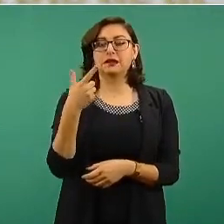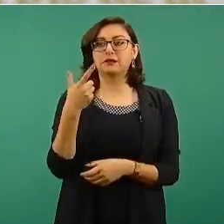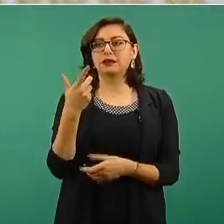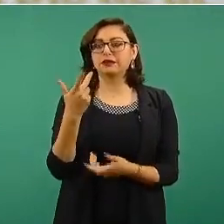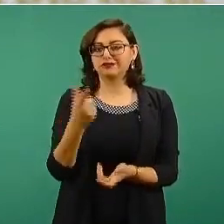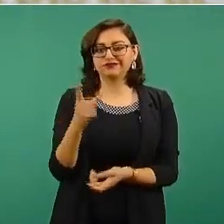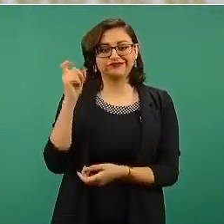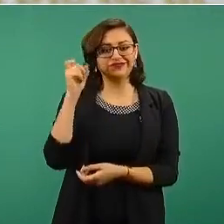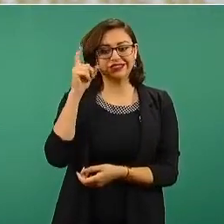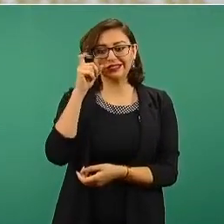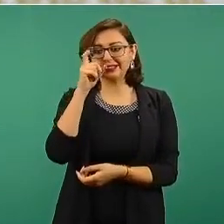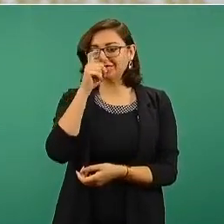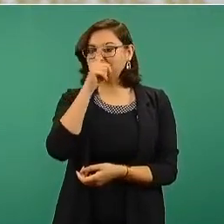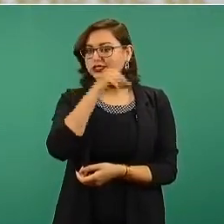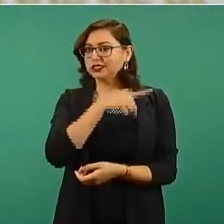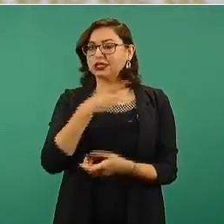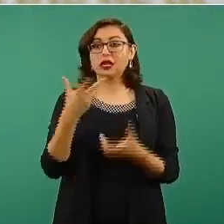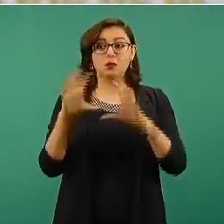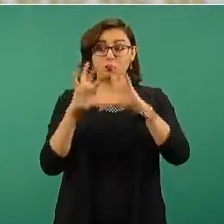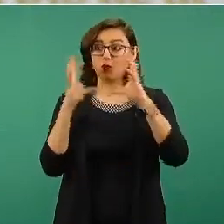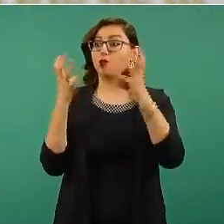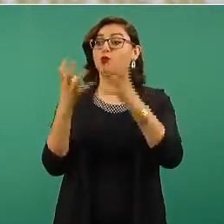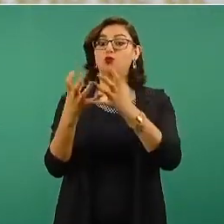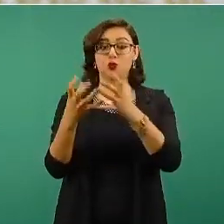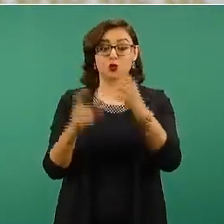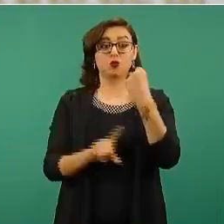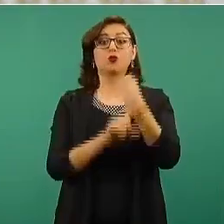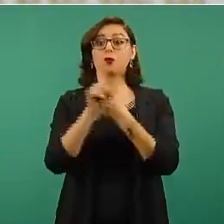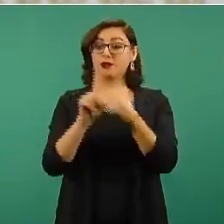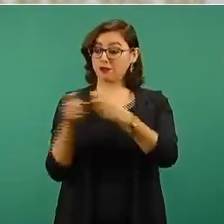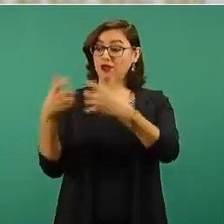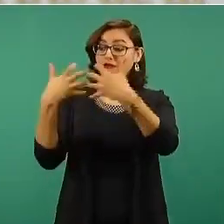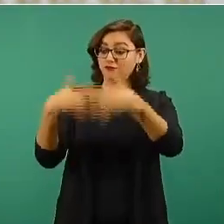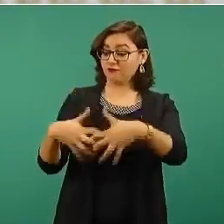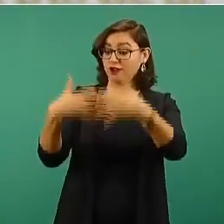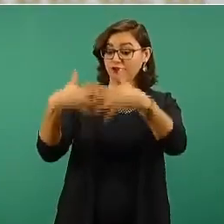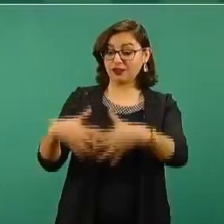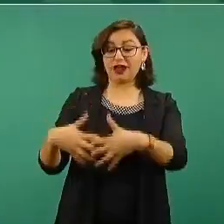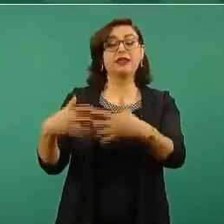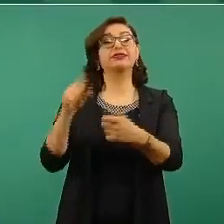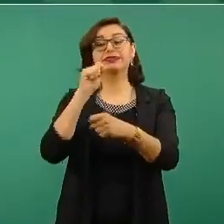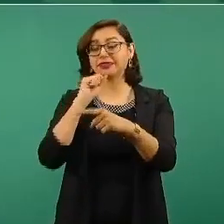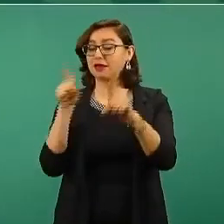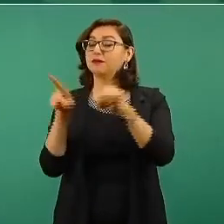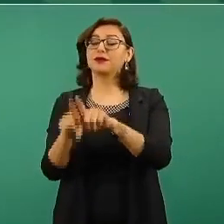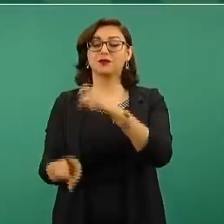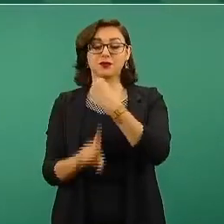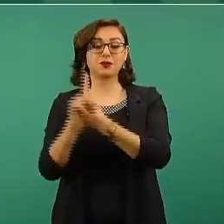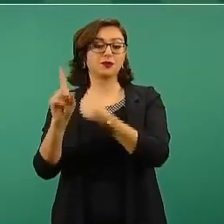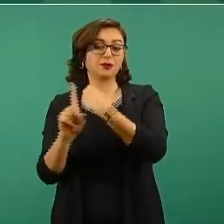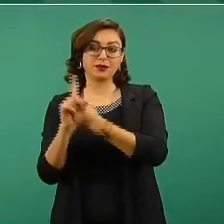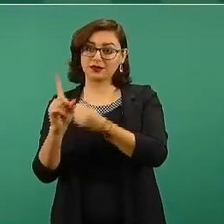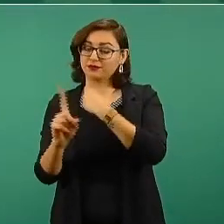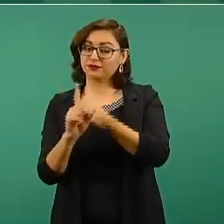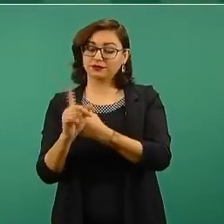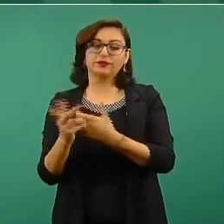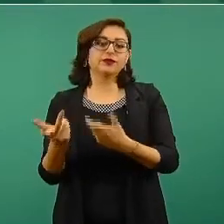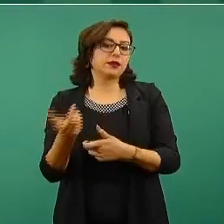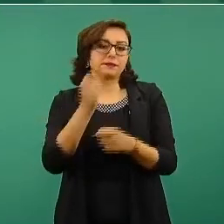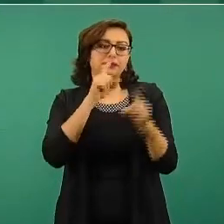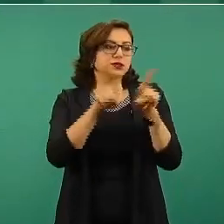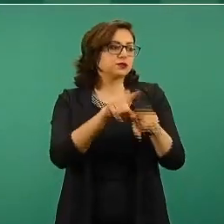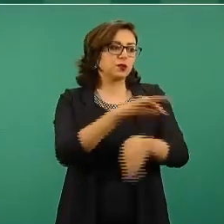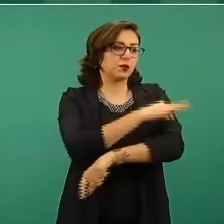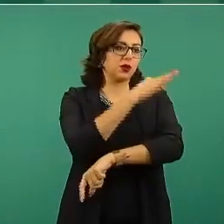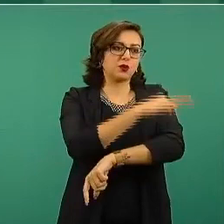de encontrar porque también a nivel mundial tienen problemas de producción, igual que en las vacunas, pero aquí en la producción de